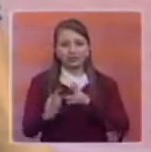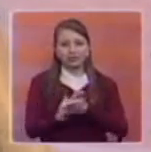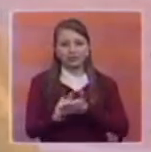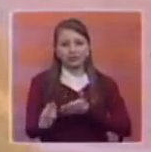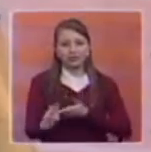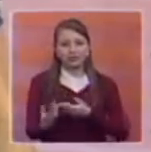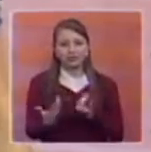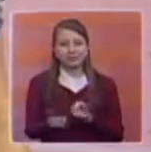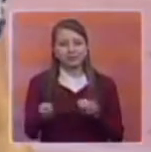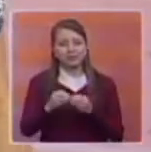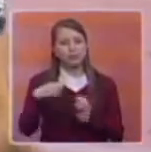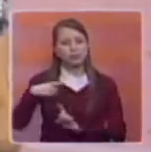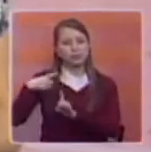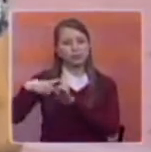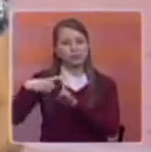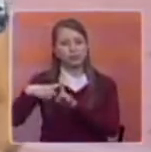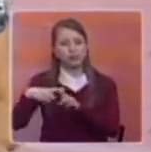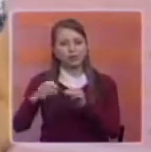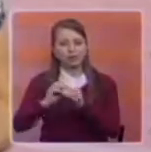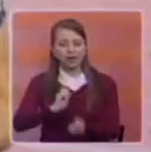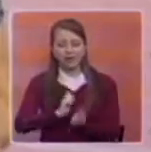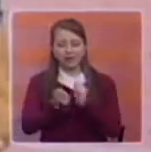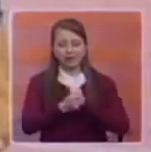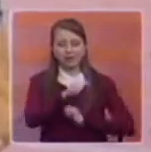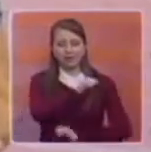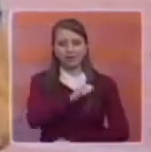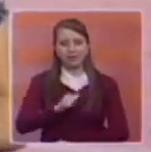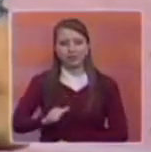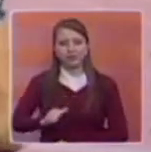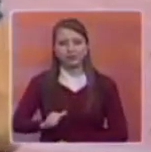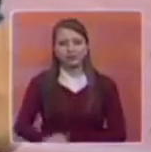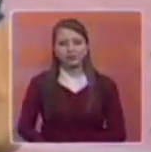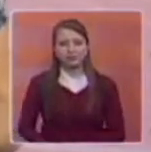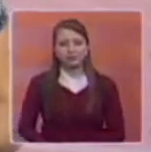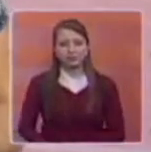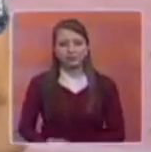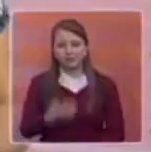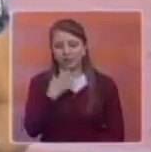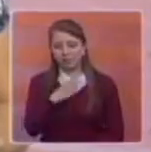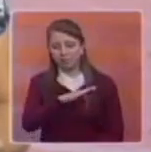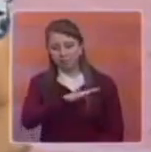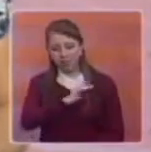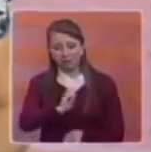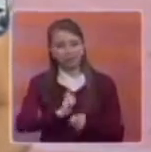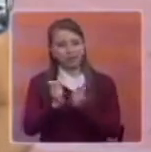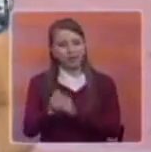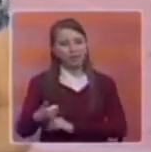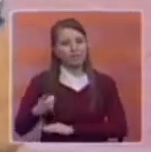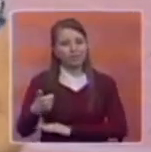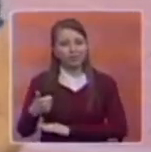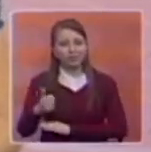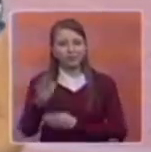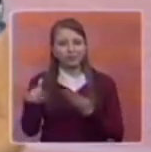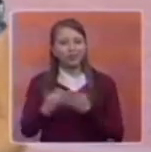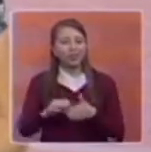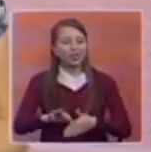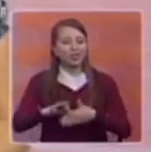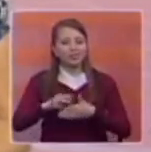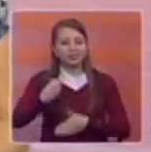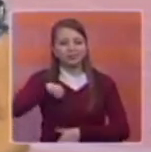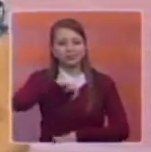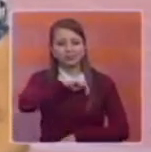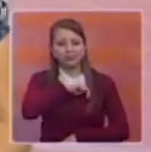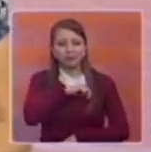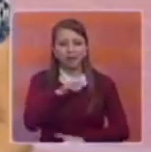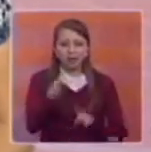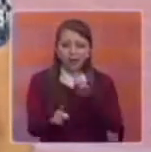a ponerse positivas, a cambiar la actitud de mala a buena, ¿verdad? Todo depende de nosotros. A veces